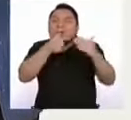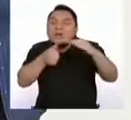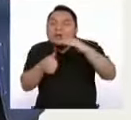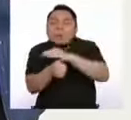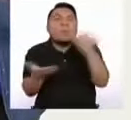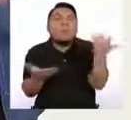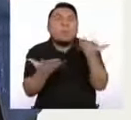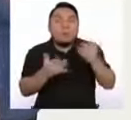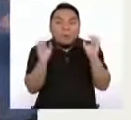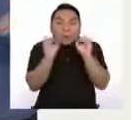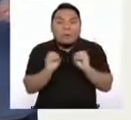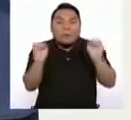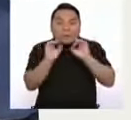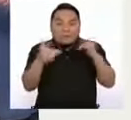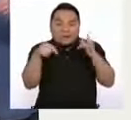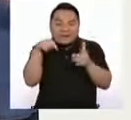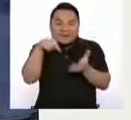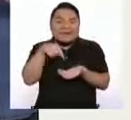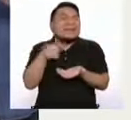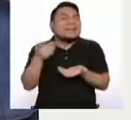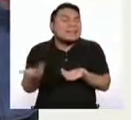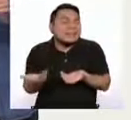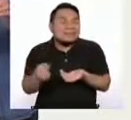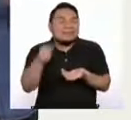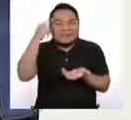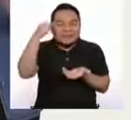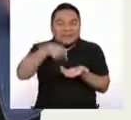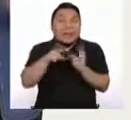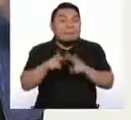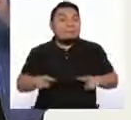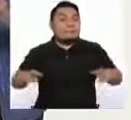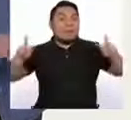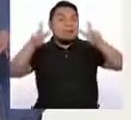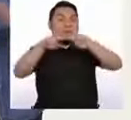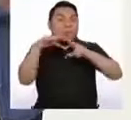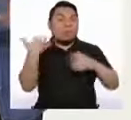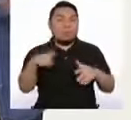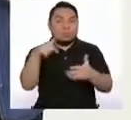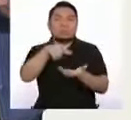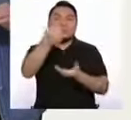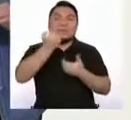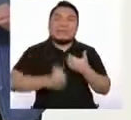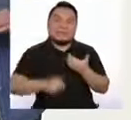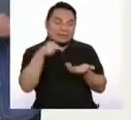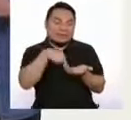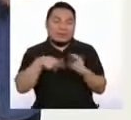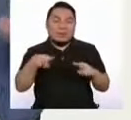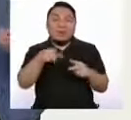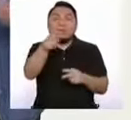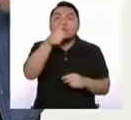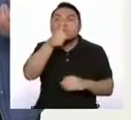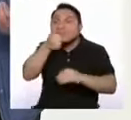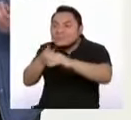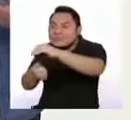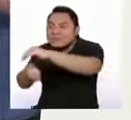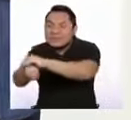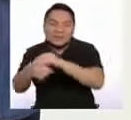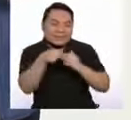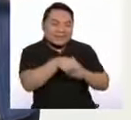¿Cuál será el tesoro? 3. Averigüen qué valor posee ese objeto para sus hijas e hijos. Es una